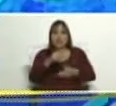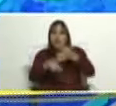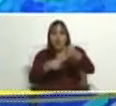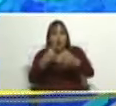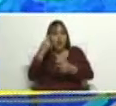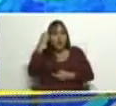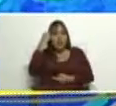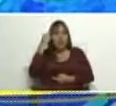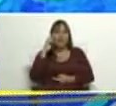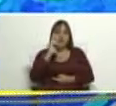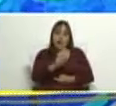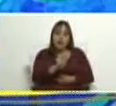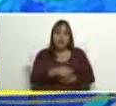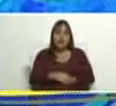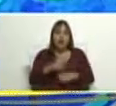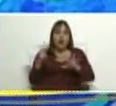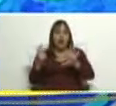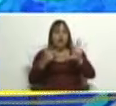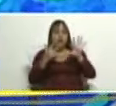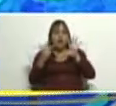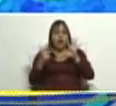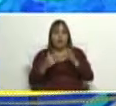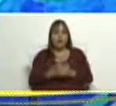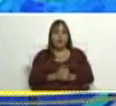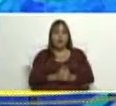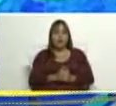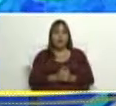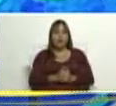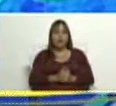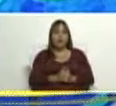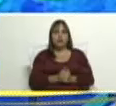vemos. En octavo lugar,